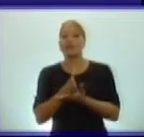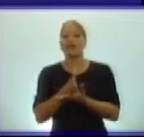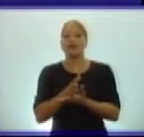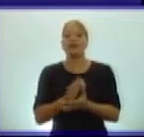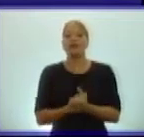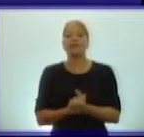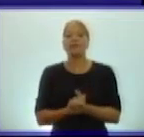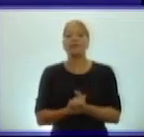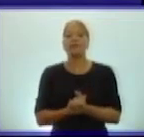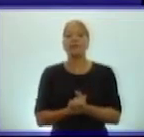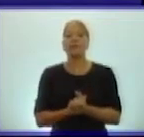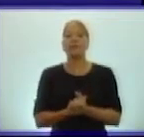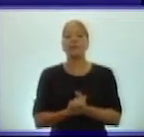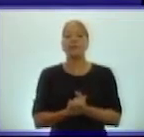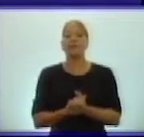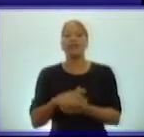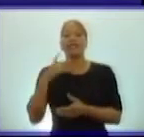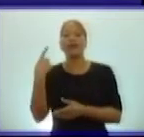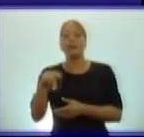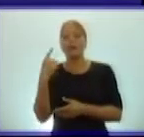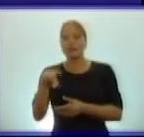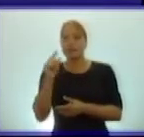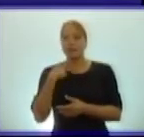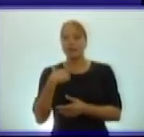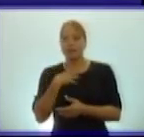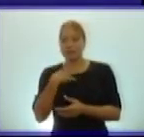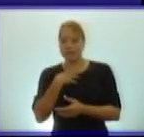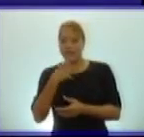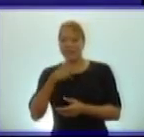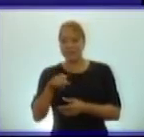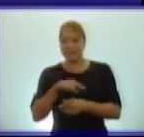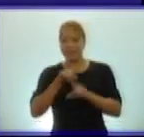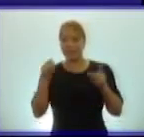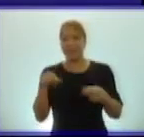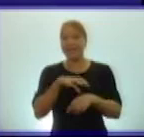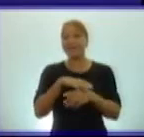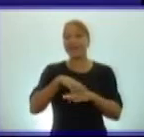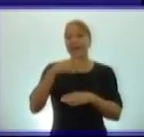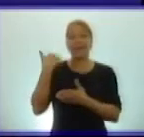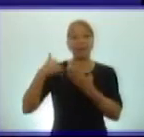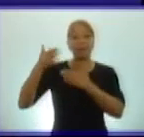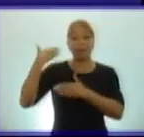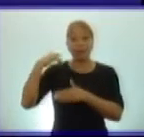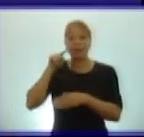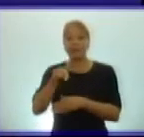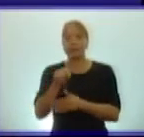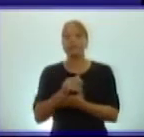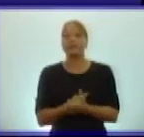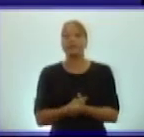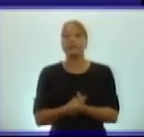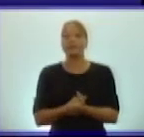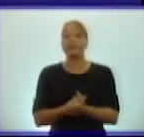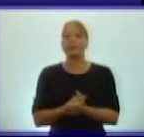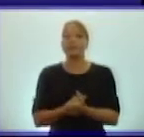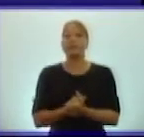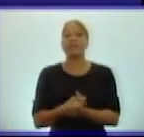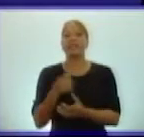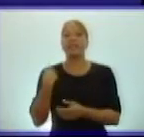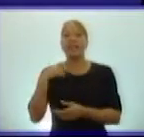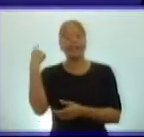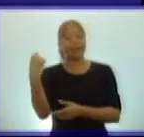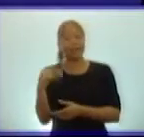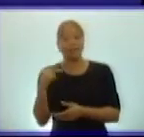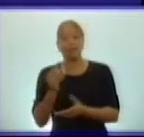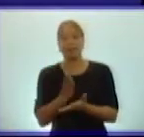Además vamos a ver cómo forma de explotación que también se dan en este sistema o en este régimen social, las rentas en trabajo y rentas